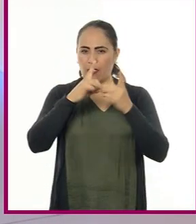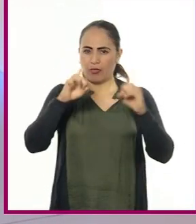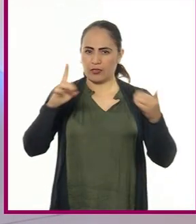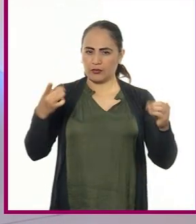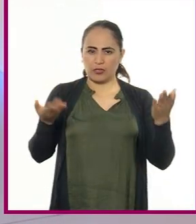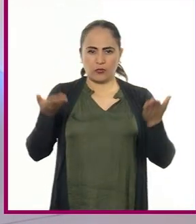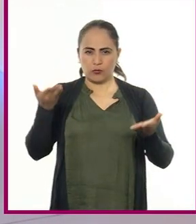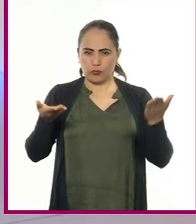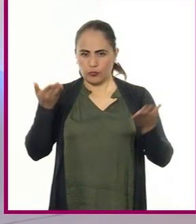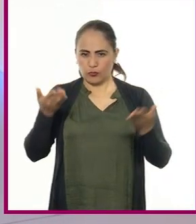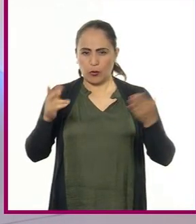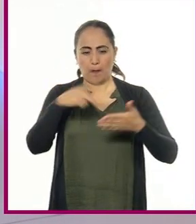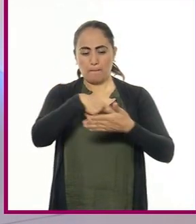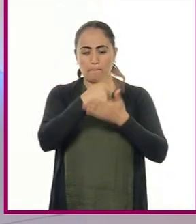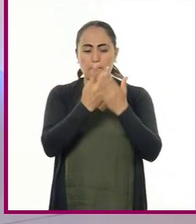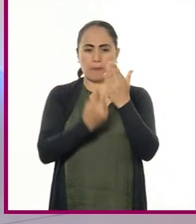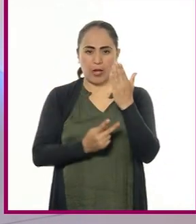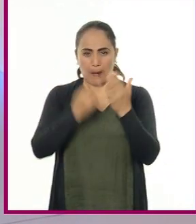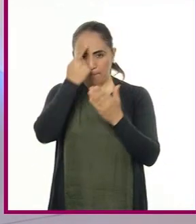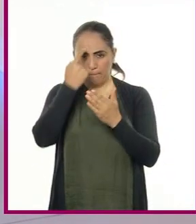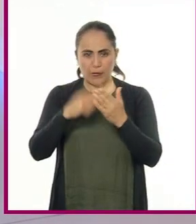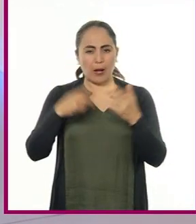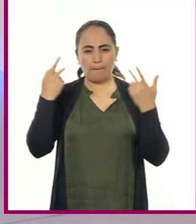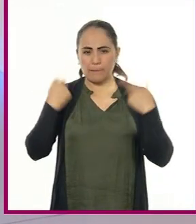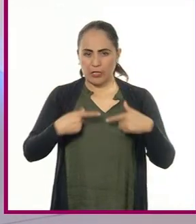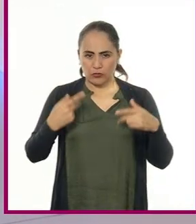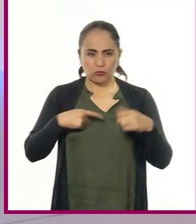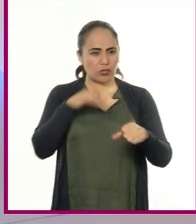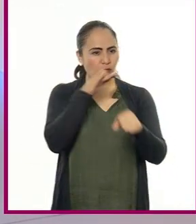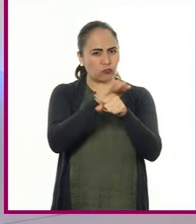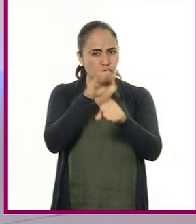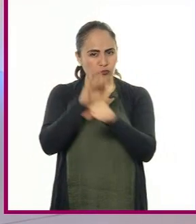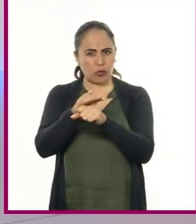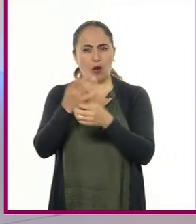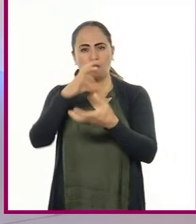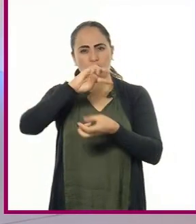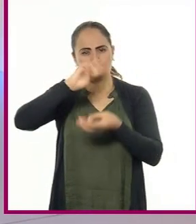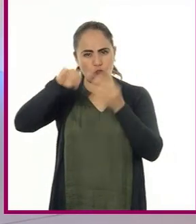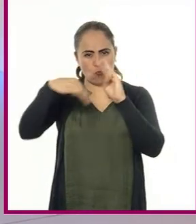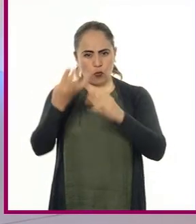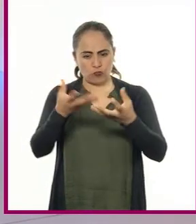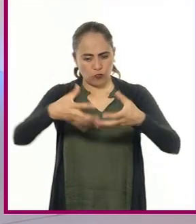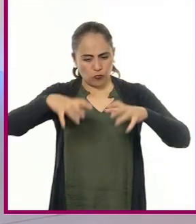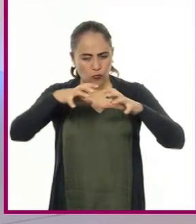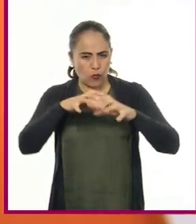un plan de acción a favor de las personas, el planeta y la prosperidad.